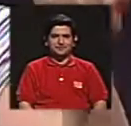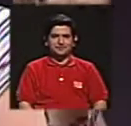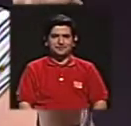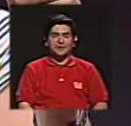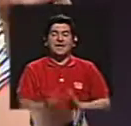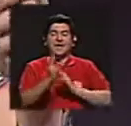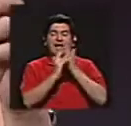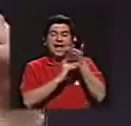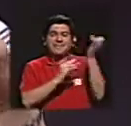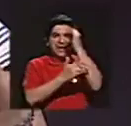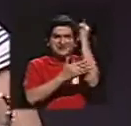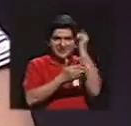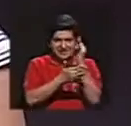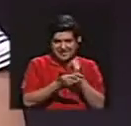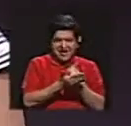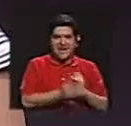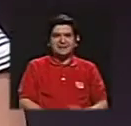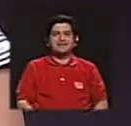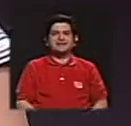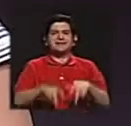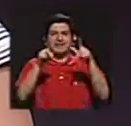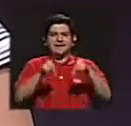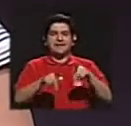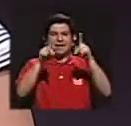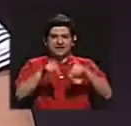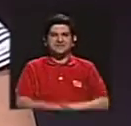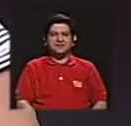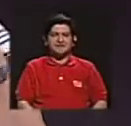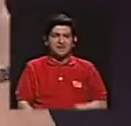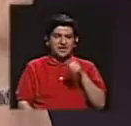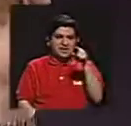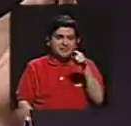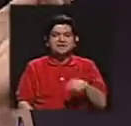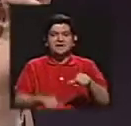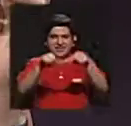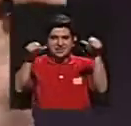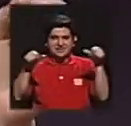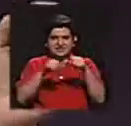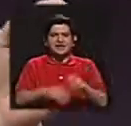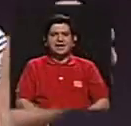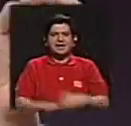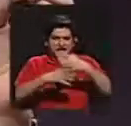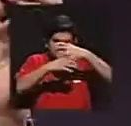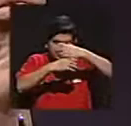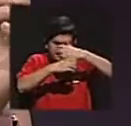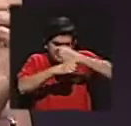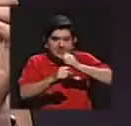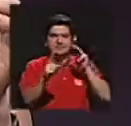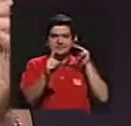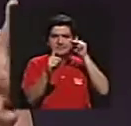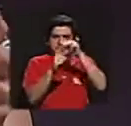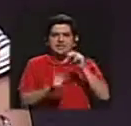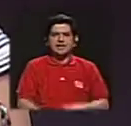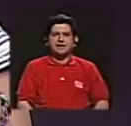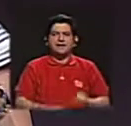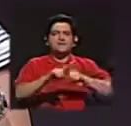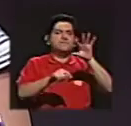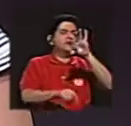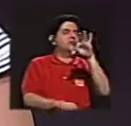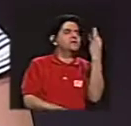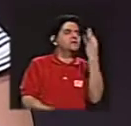por medio del arte, las personas dedicadas a estos sintetizan un mensaje por medio de